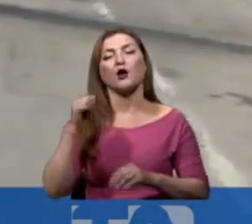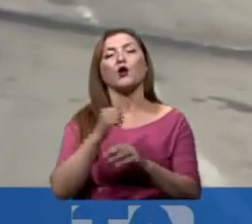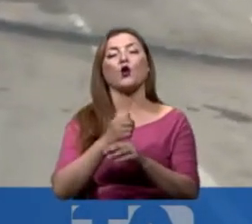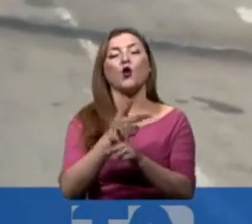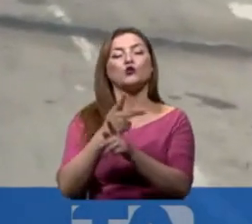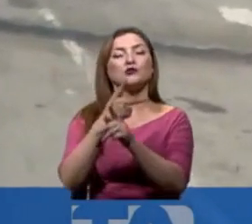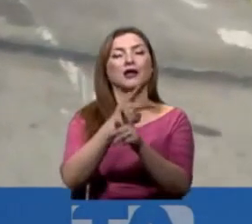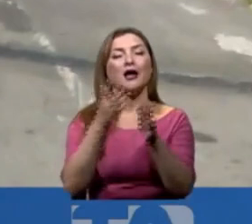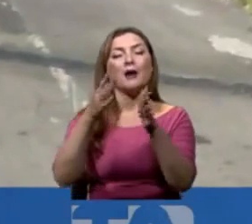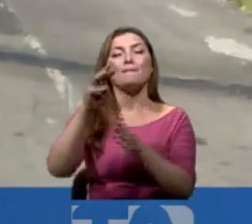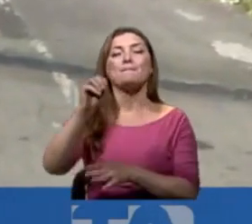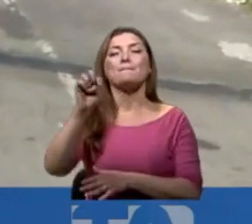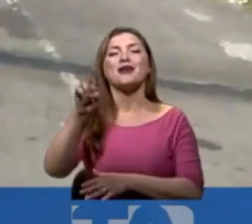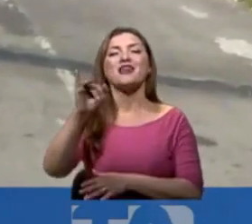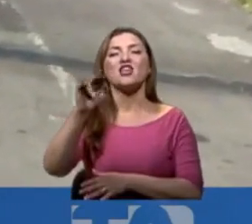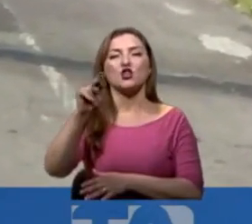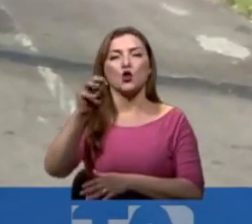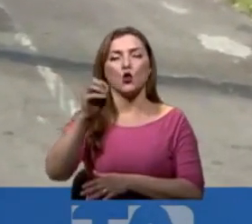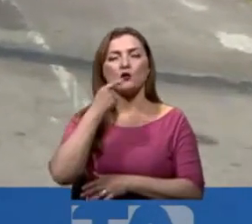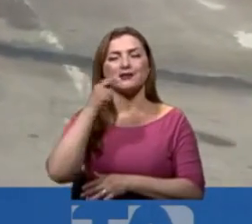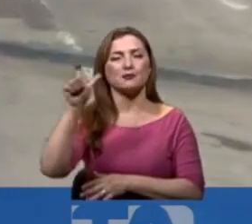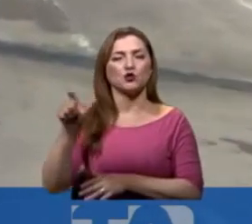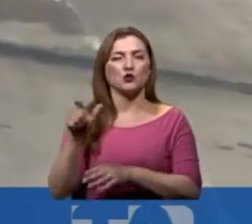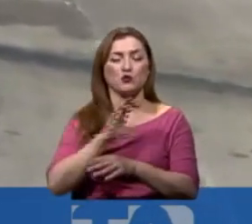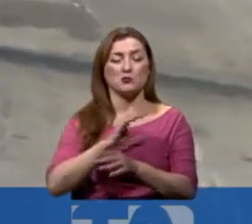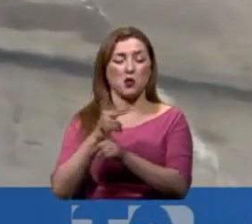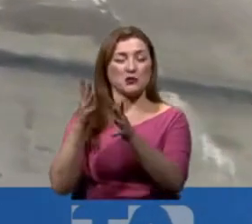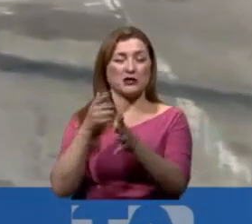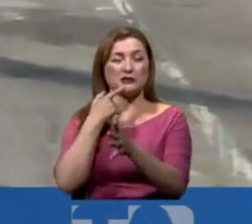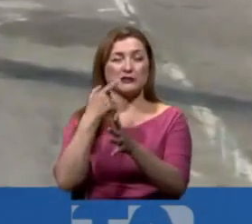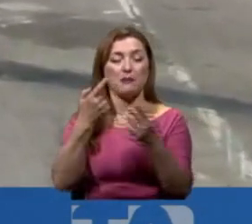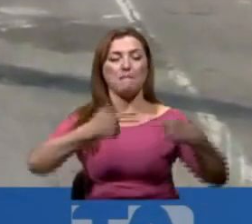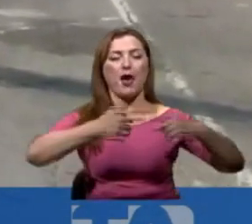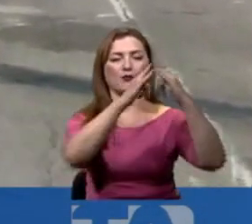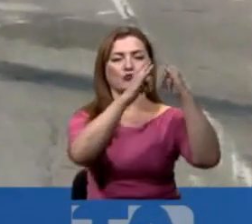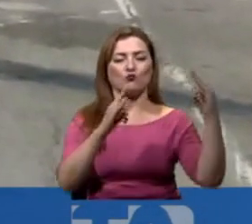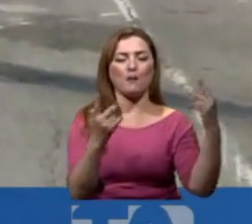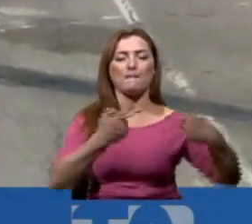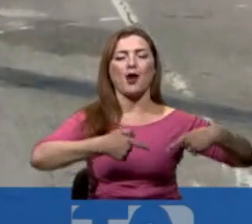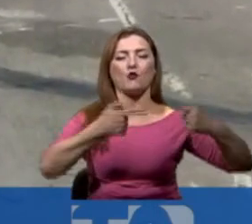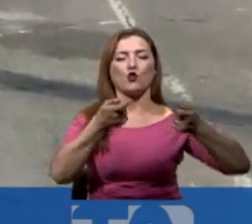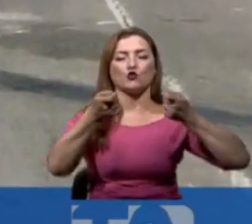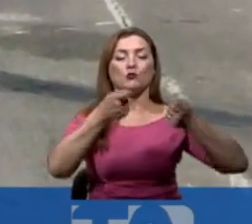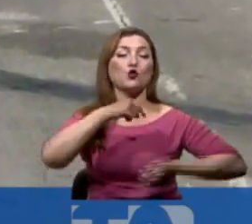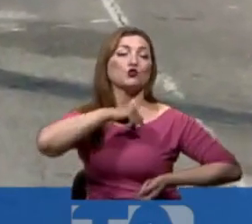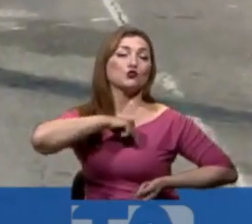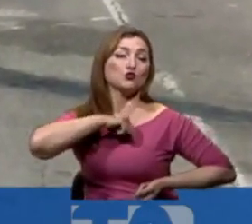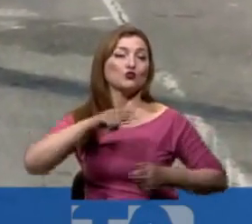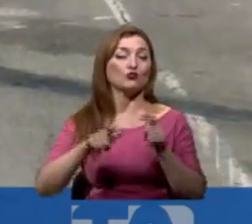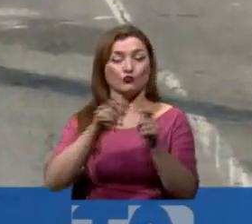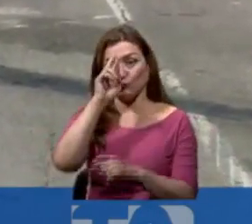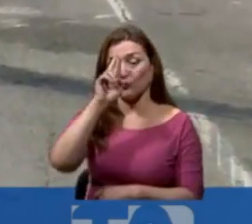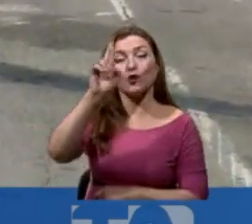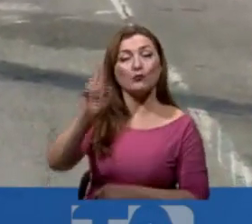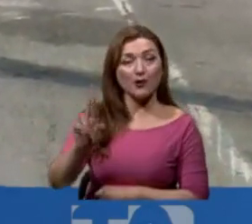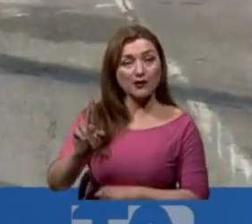concejal Merino, de colocar acá un peaje, también de ejecutar más operativos para concientizar a los ciudadanos que